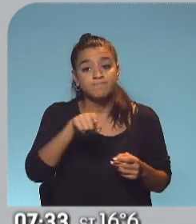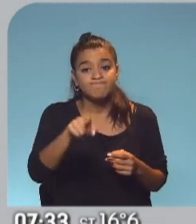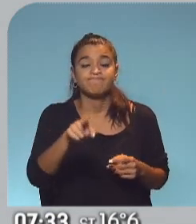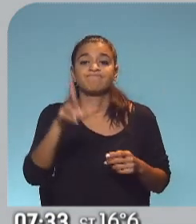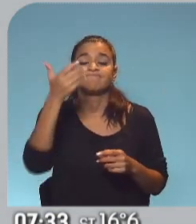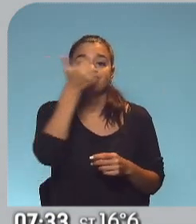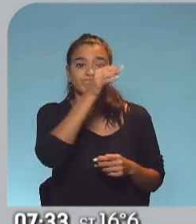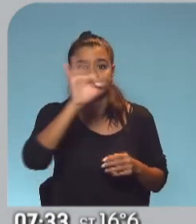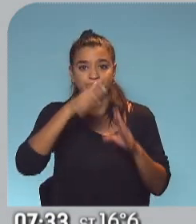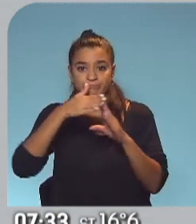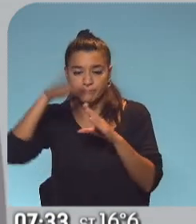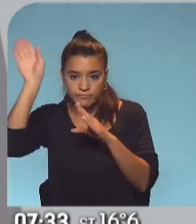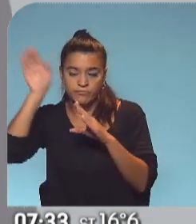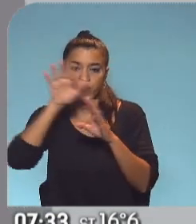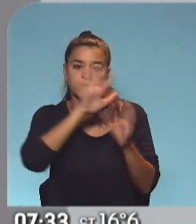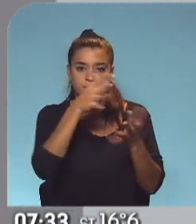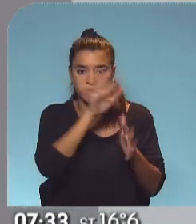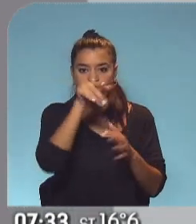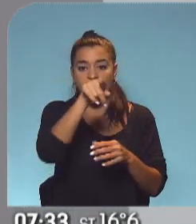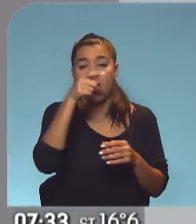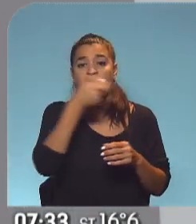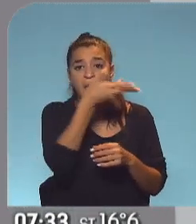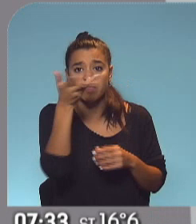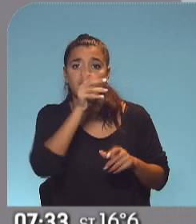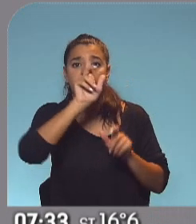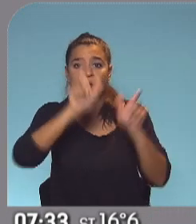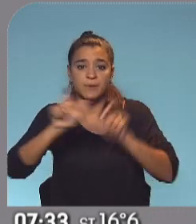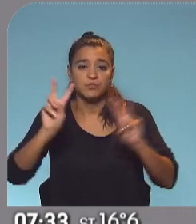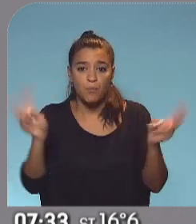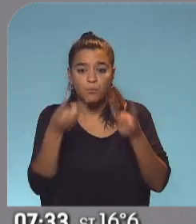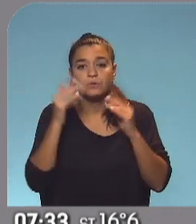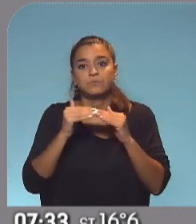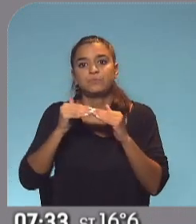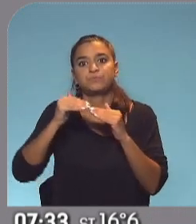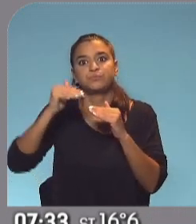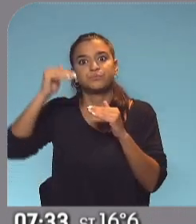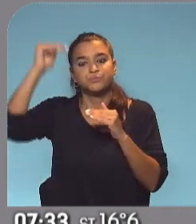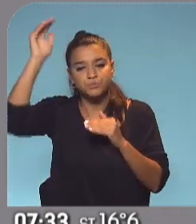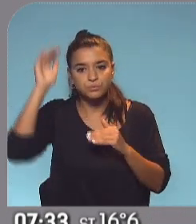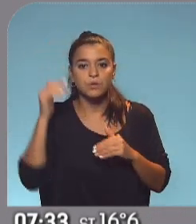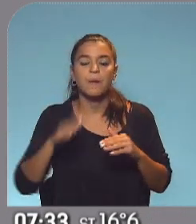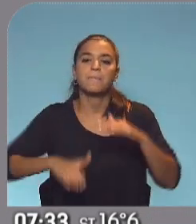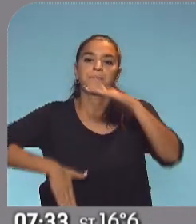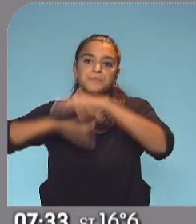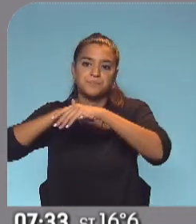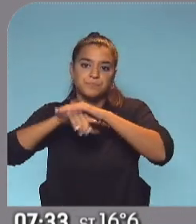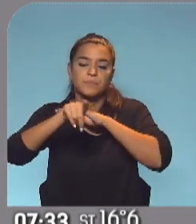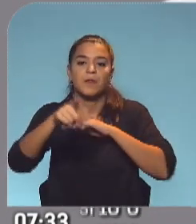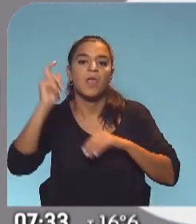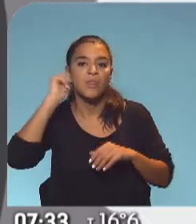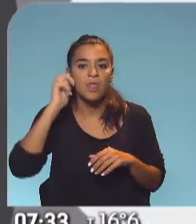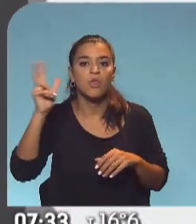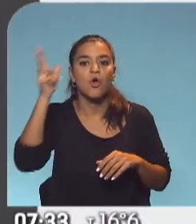de los 60 años aproximadamente, esa cantidad de fallecidos comienza a ascender, haciendo un gran pico en la edad